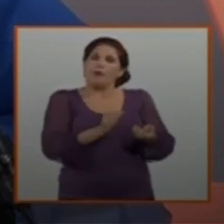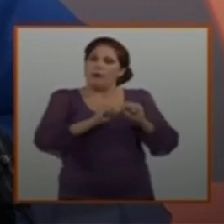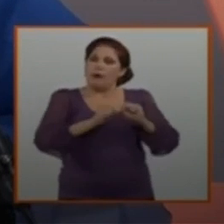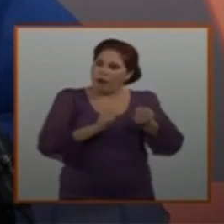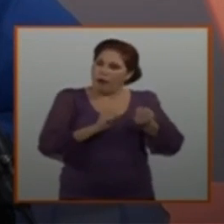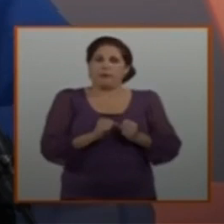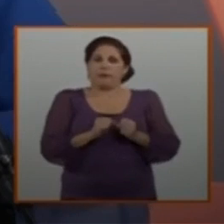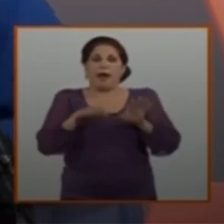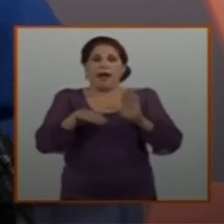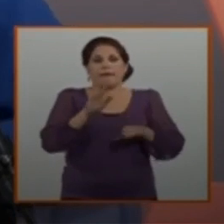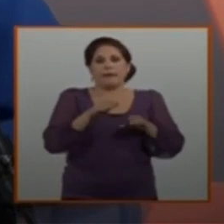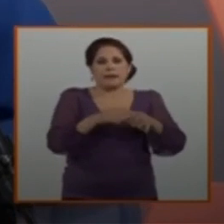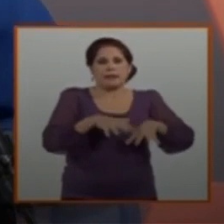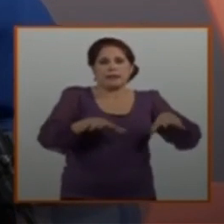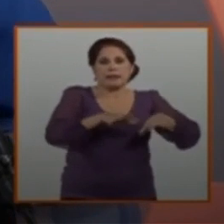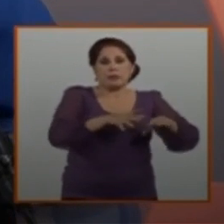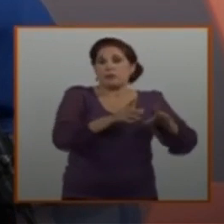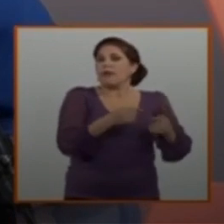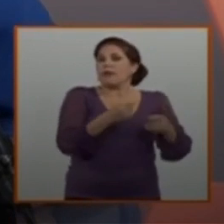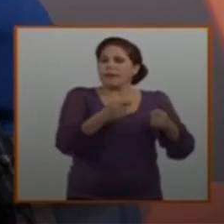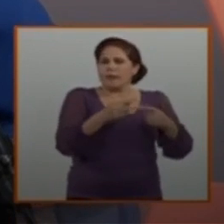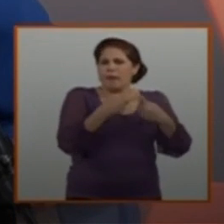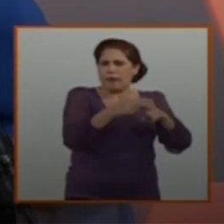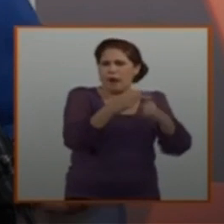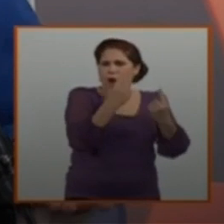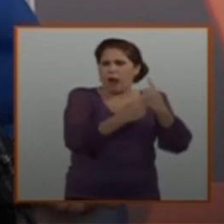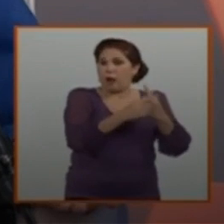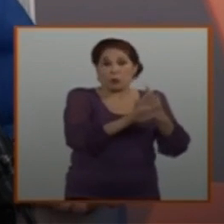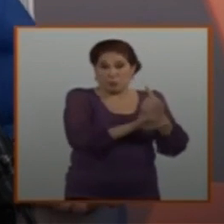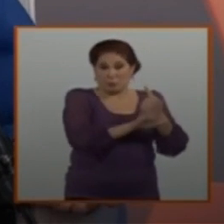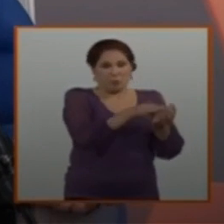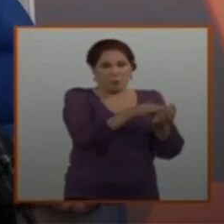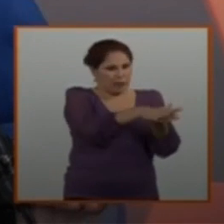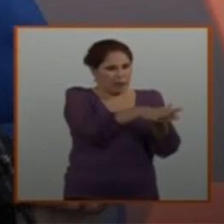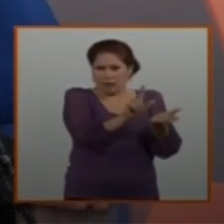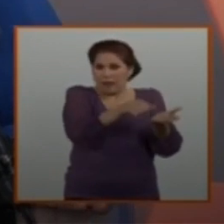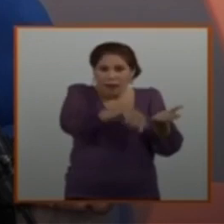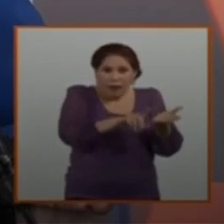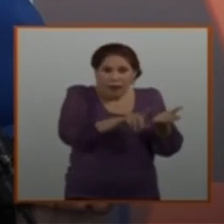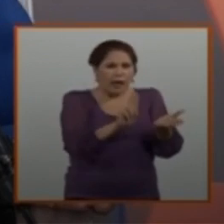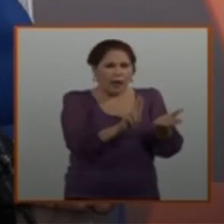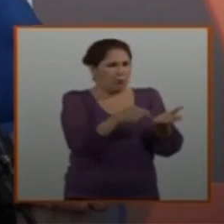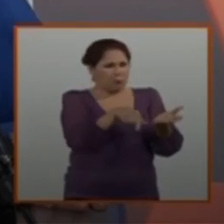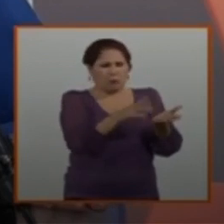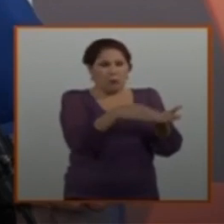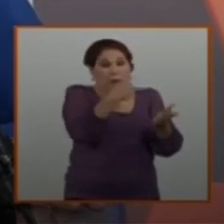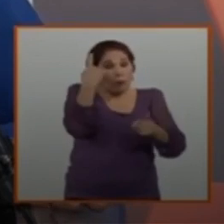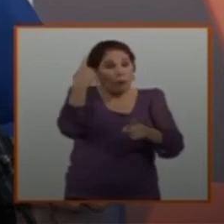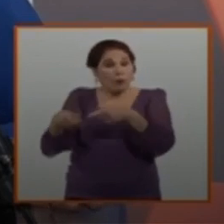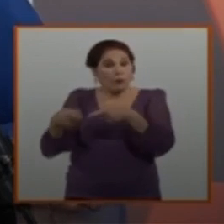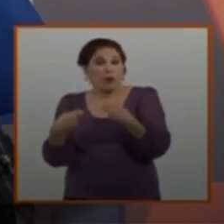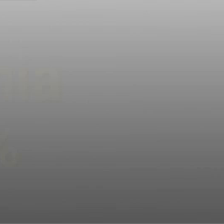las condiciones actuales gastos que no son necesarios porque tenemos